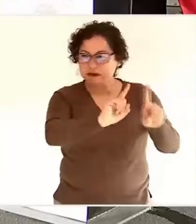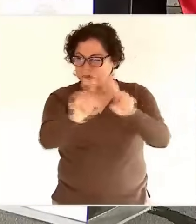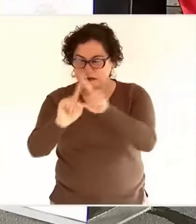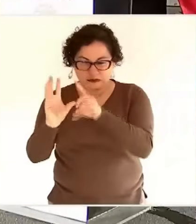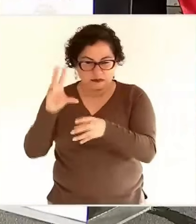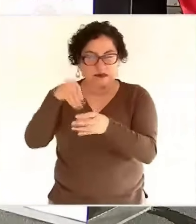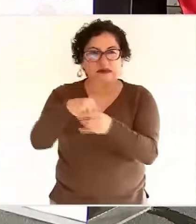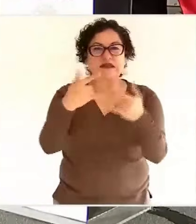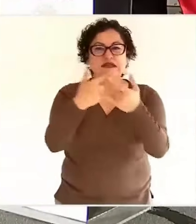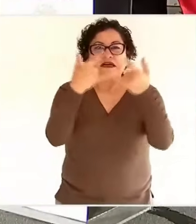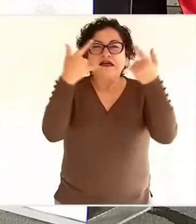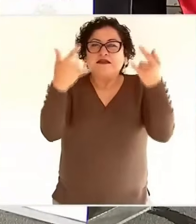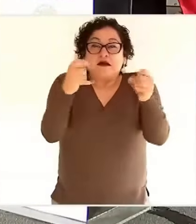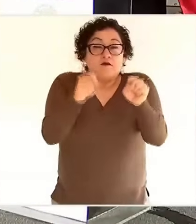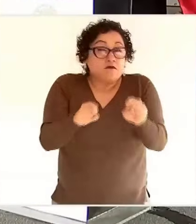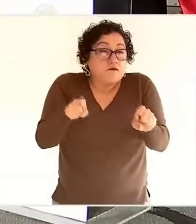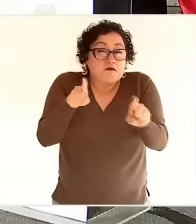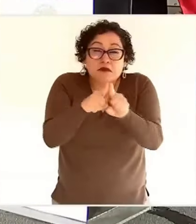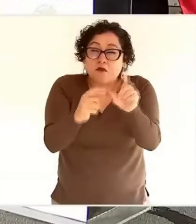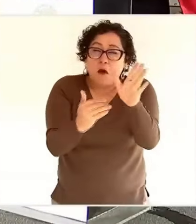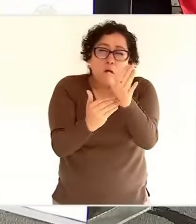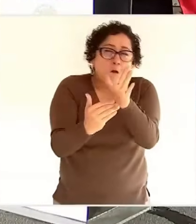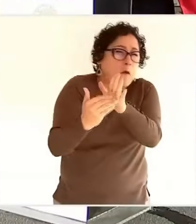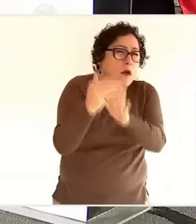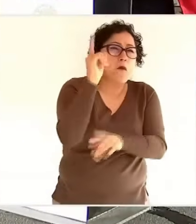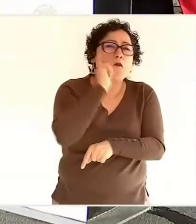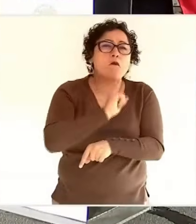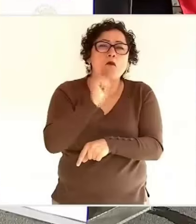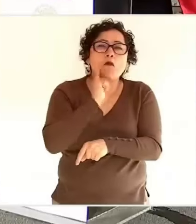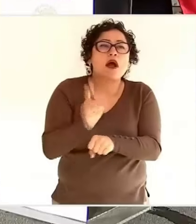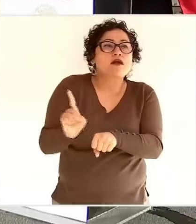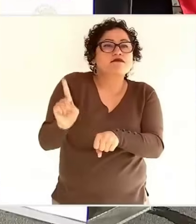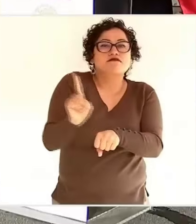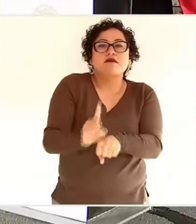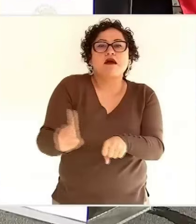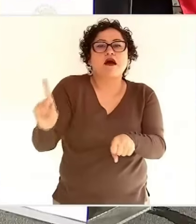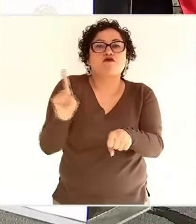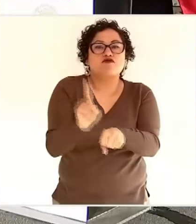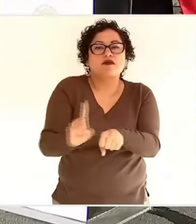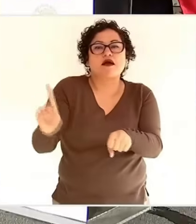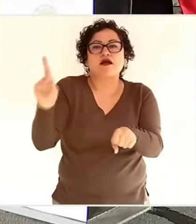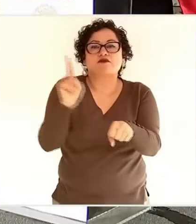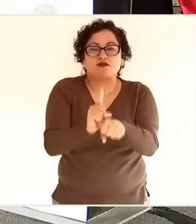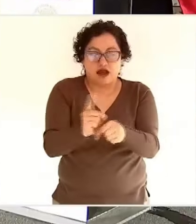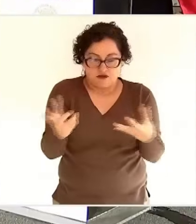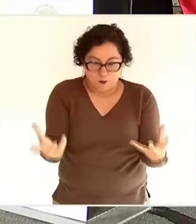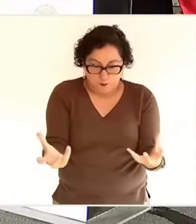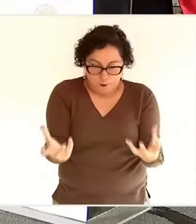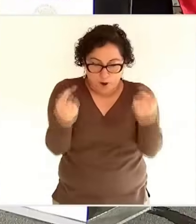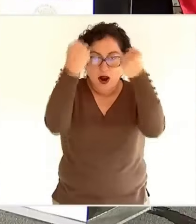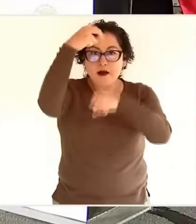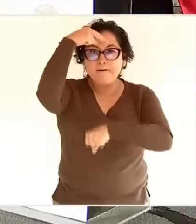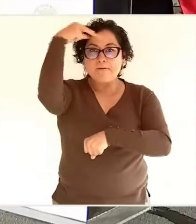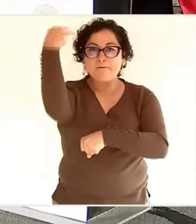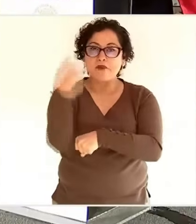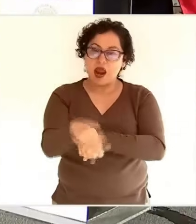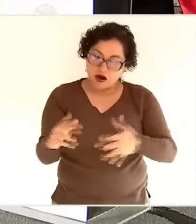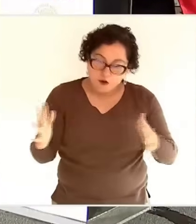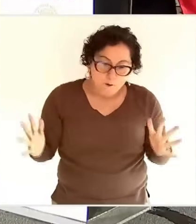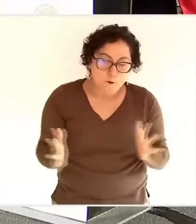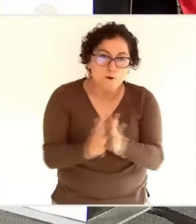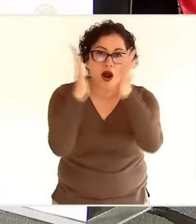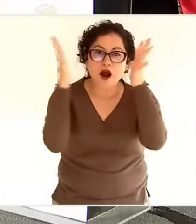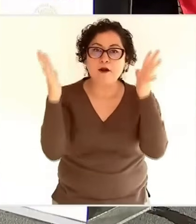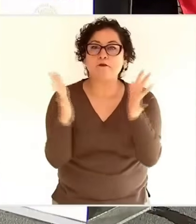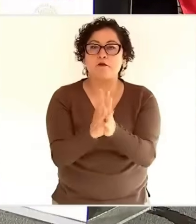de millones de mujeres que todos los días sostienen esta nación. Ellas, las que